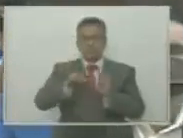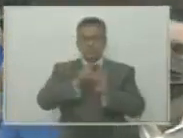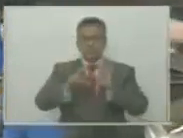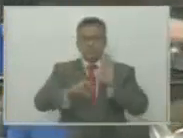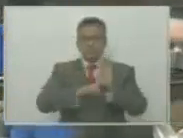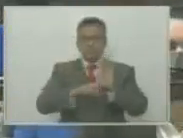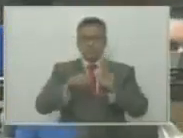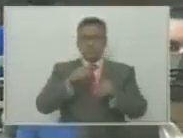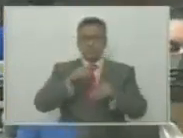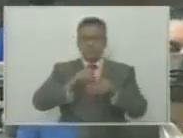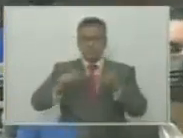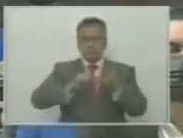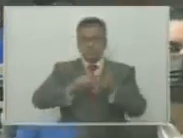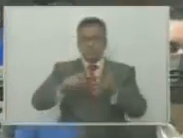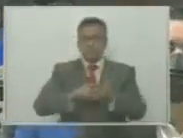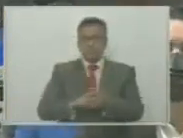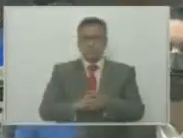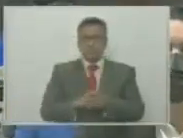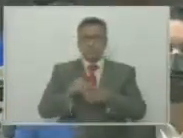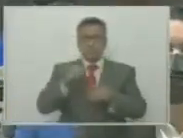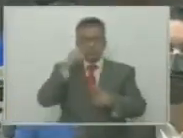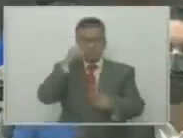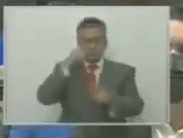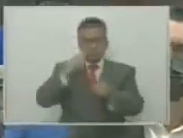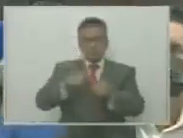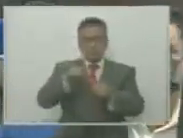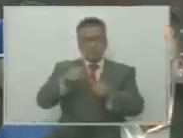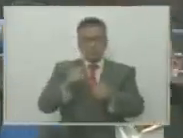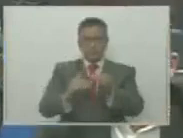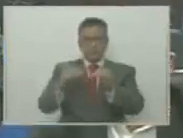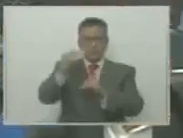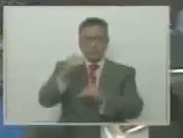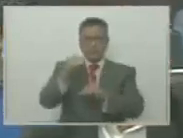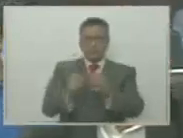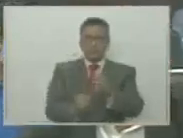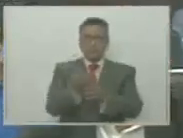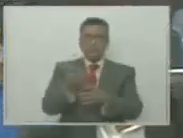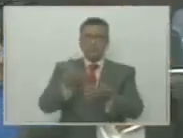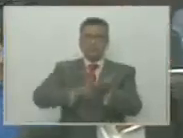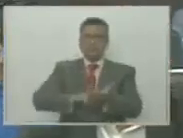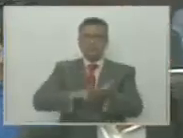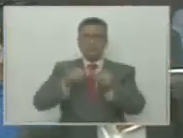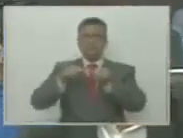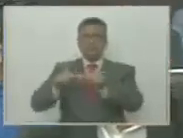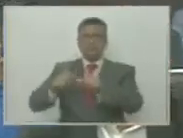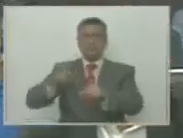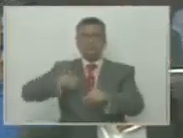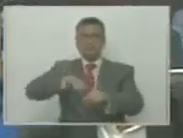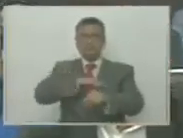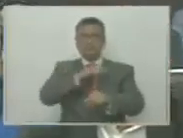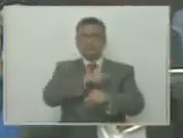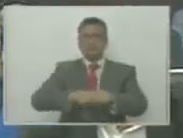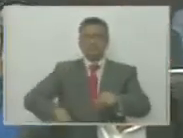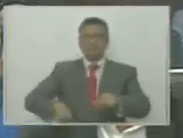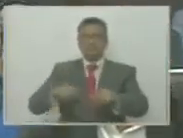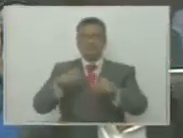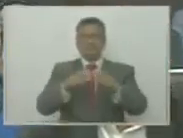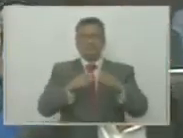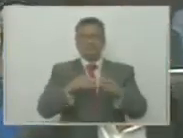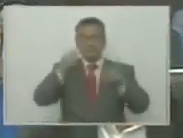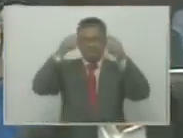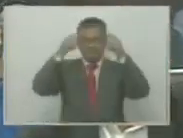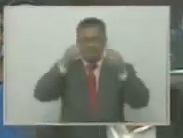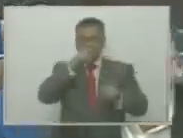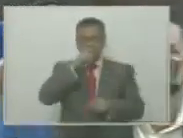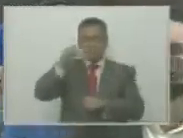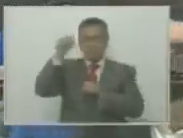Nacional en su preámbulo, con el fin supremo de refundar la República, nuestro presidente Nicolás Maduro,